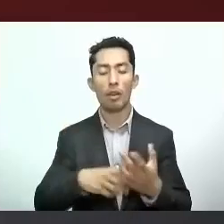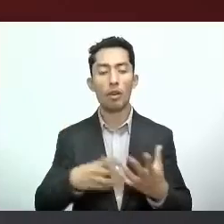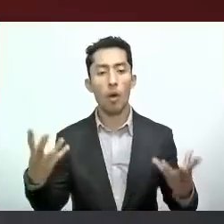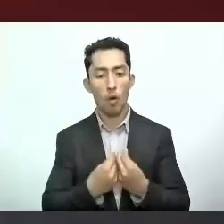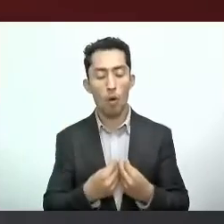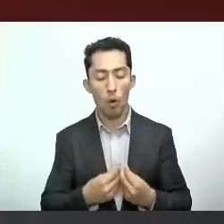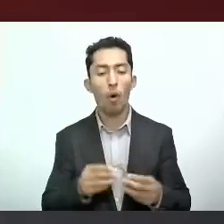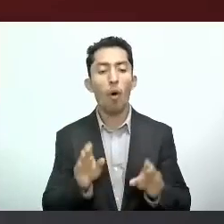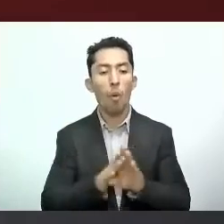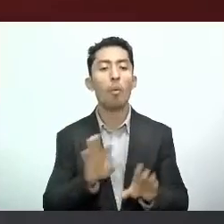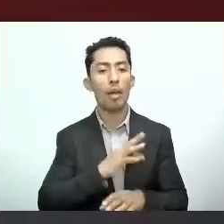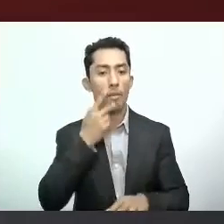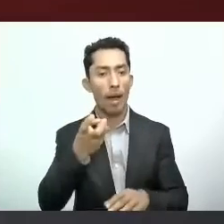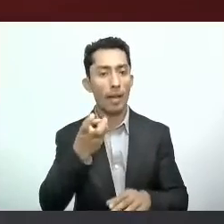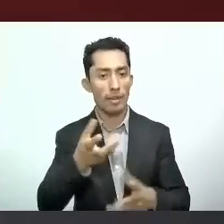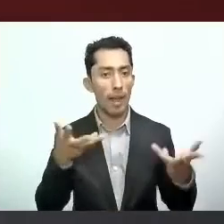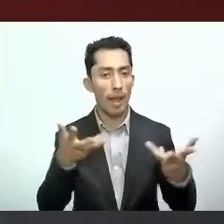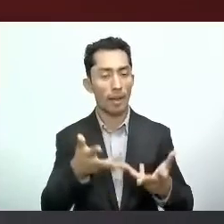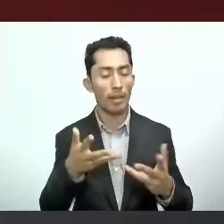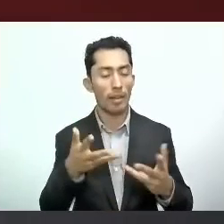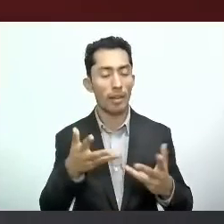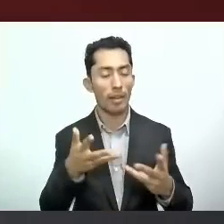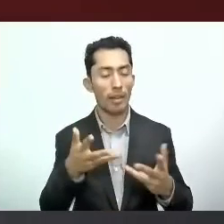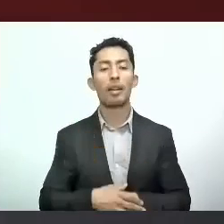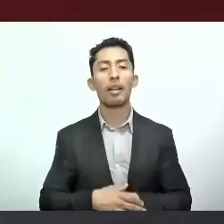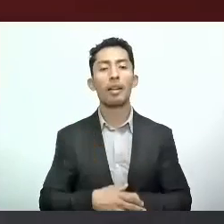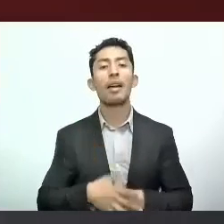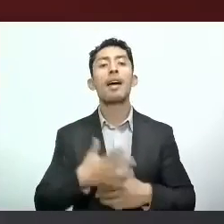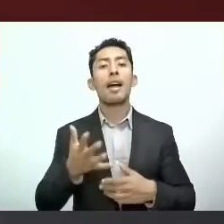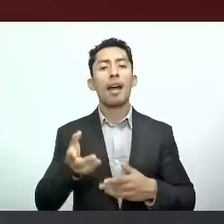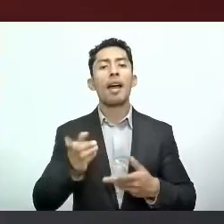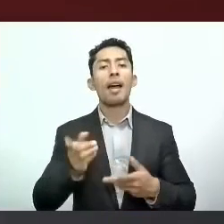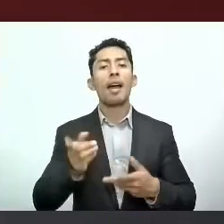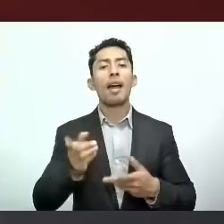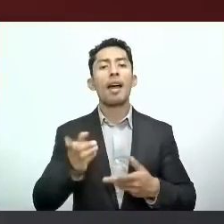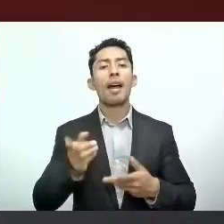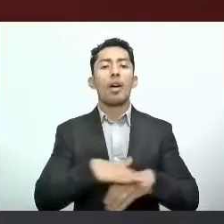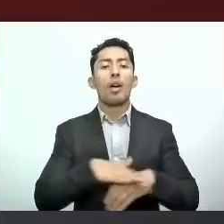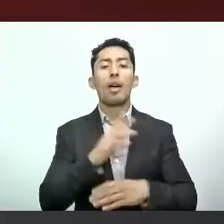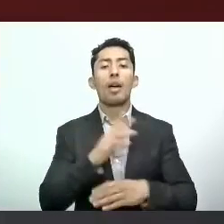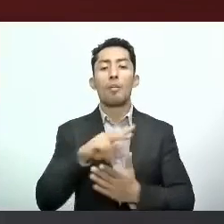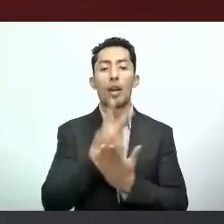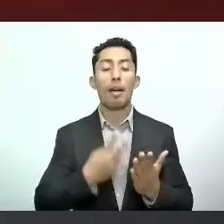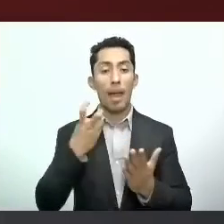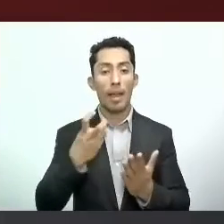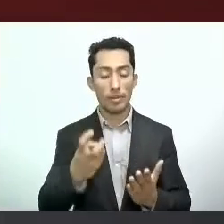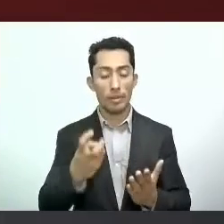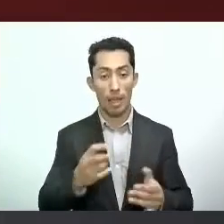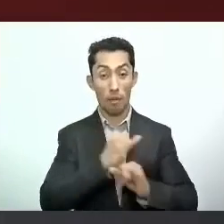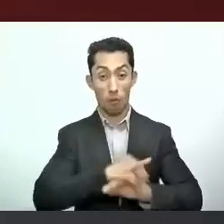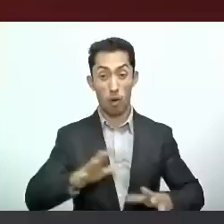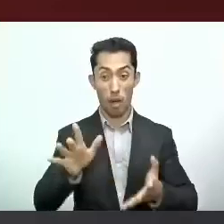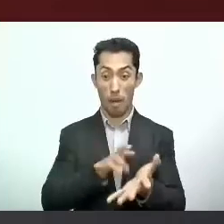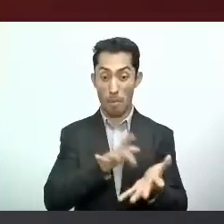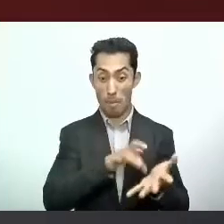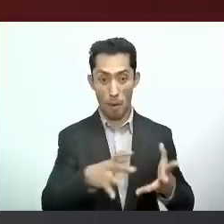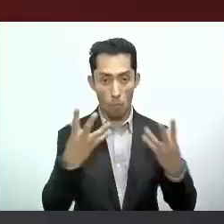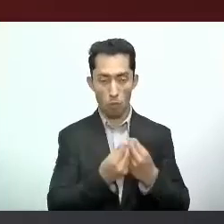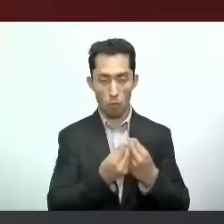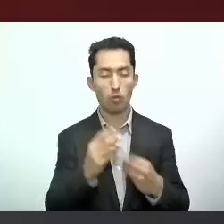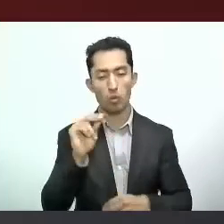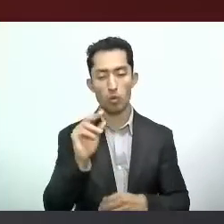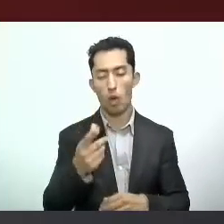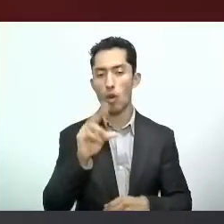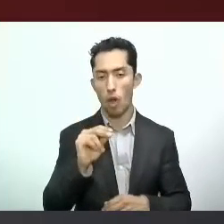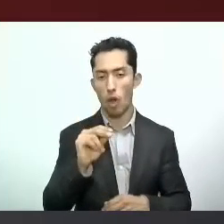mejorar esta práctica. Recogiendo información también, porque este programa no está recogiendo tanta información sustantiva, entonces vamos a analizar